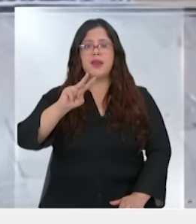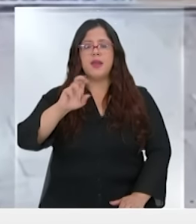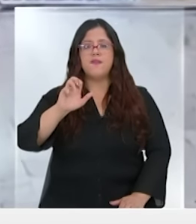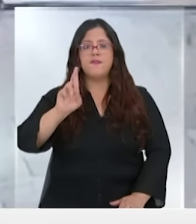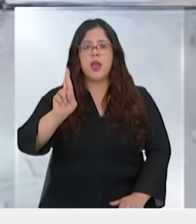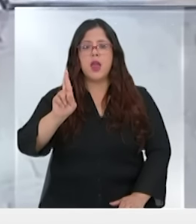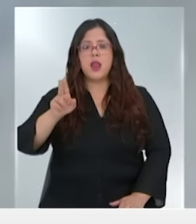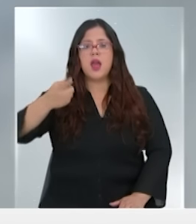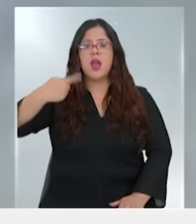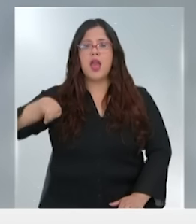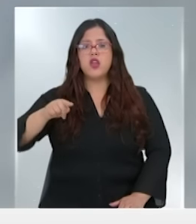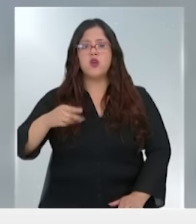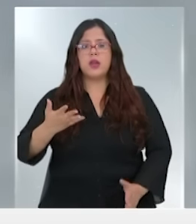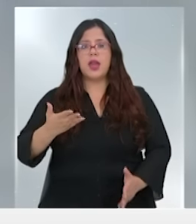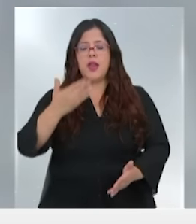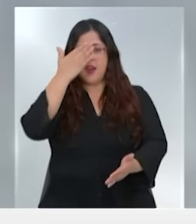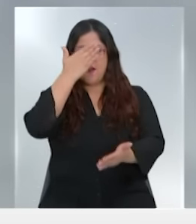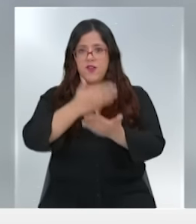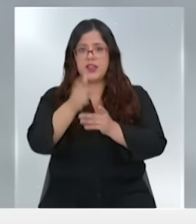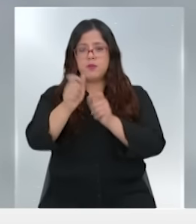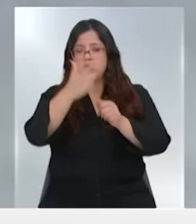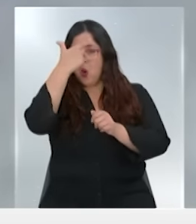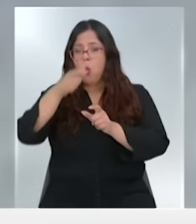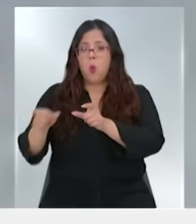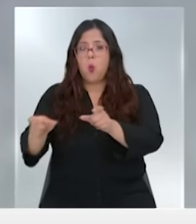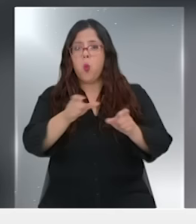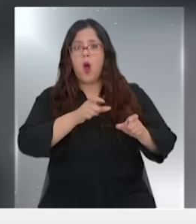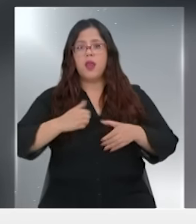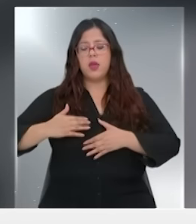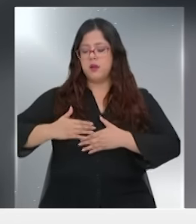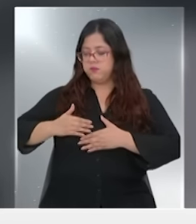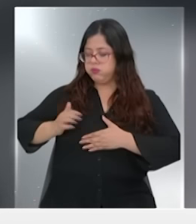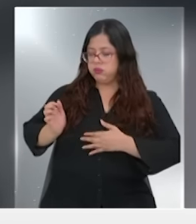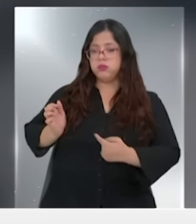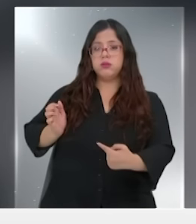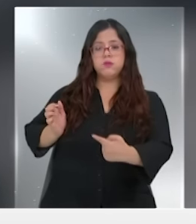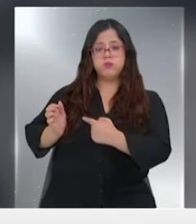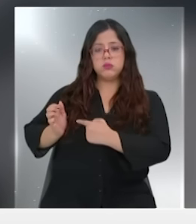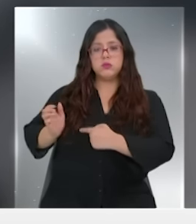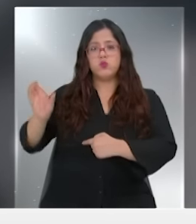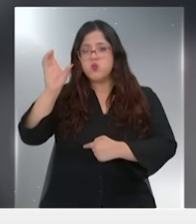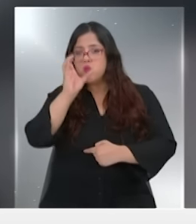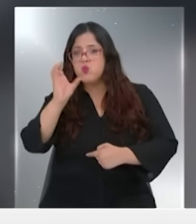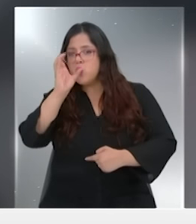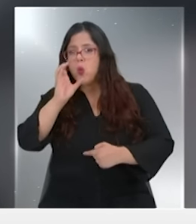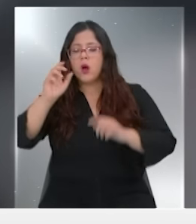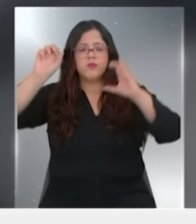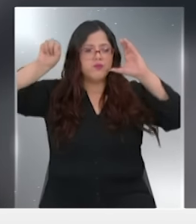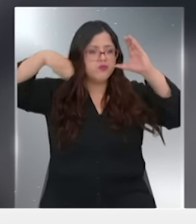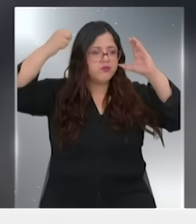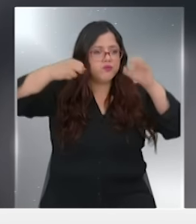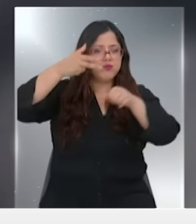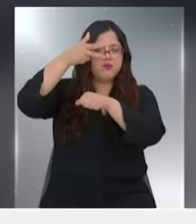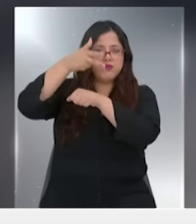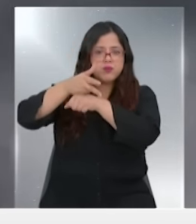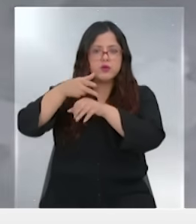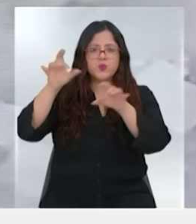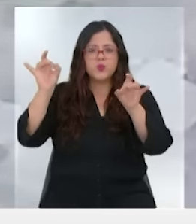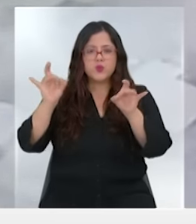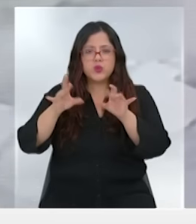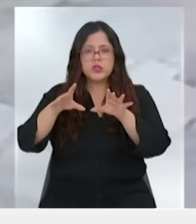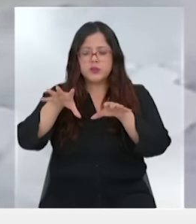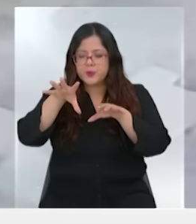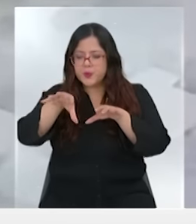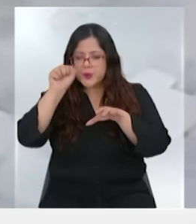Se identifican ante los guardias con sus credenciales. Buscan imágenes de cámaras de seguridad que hayan captado lo